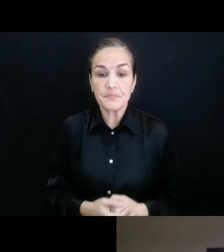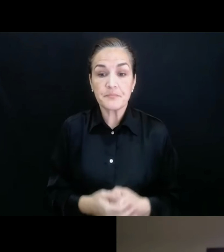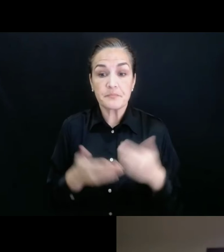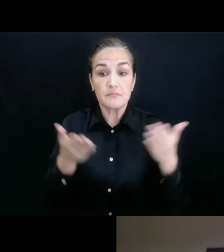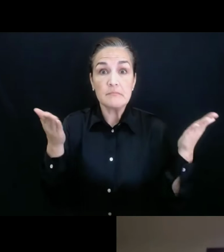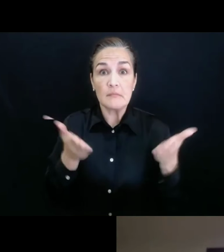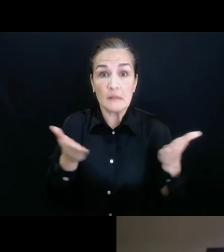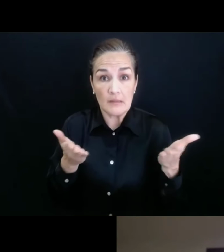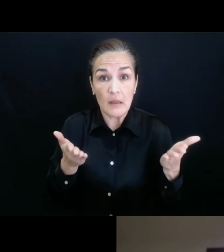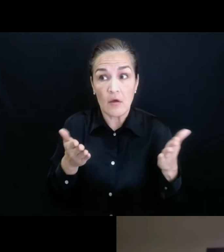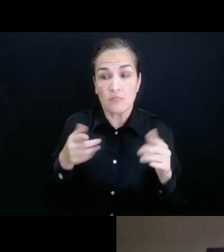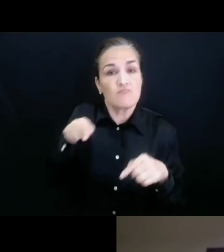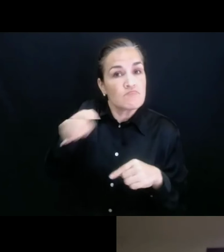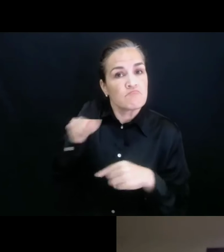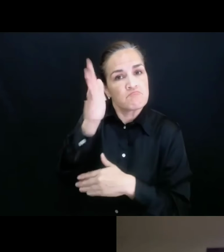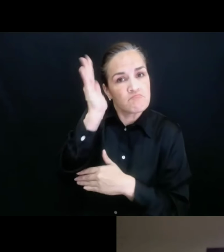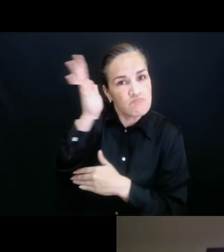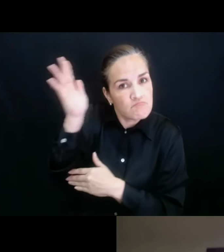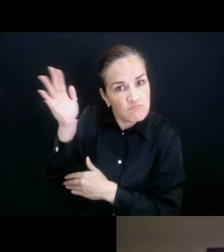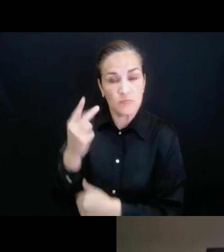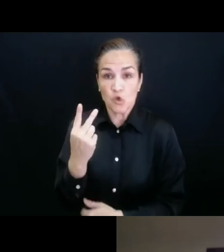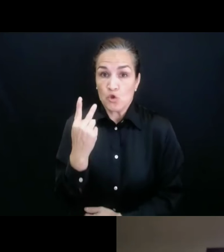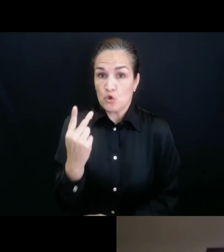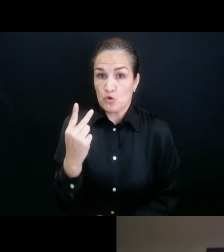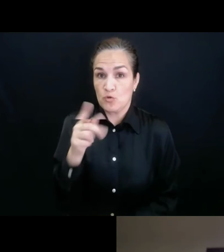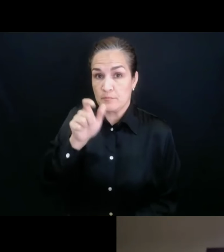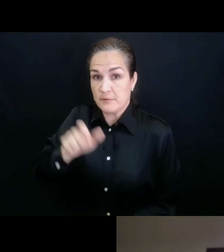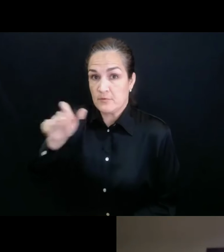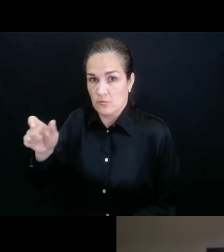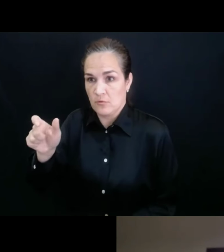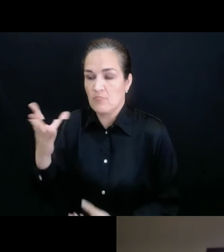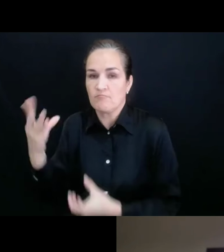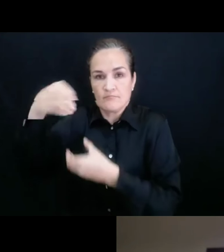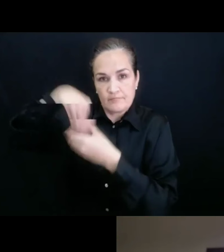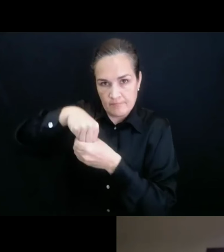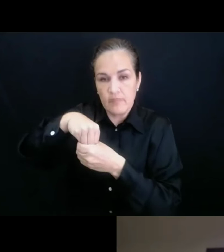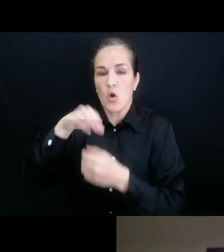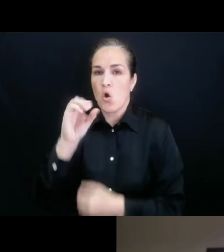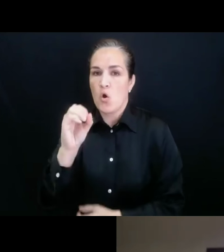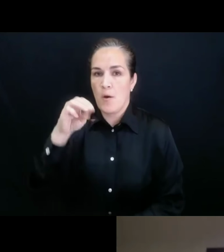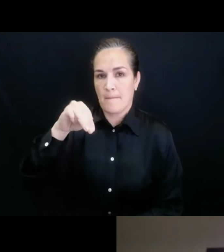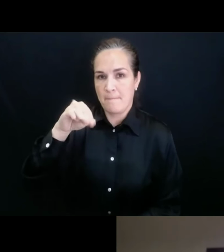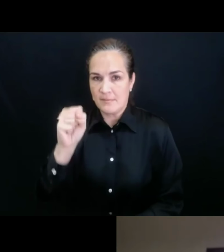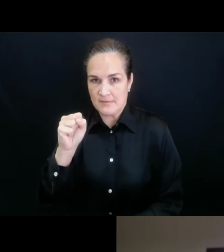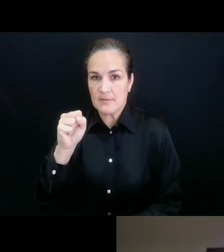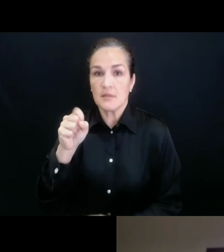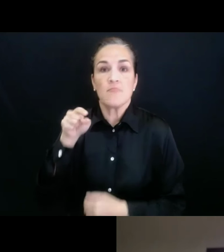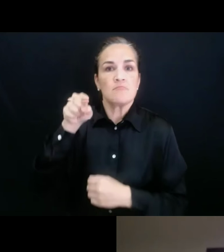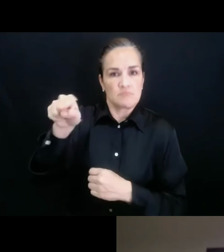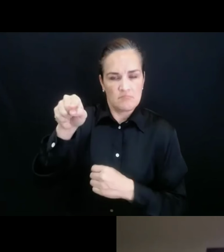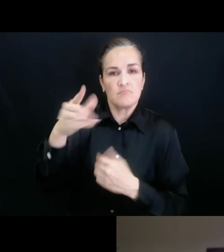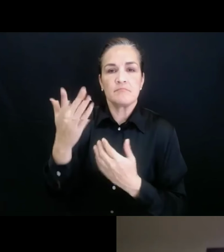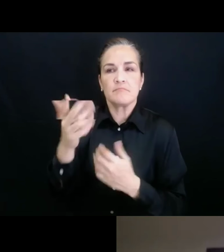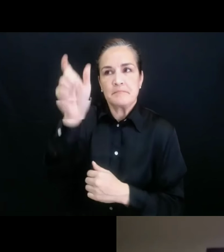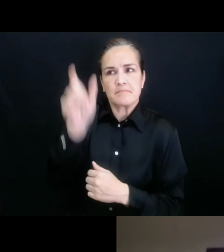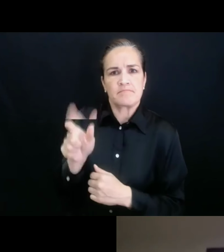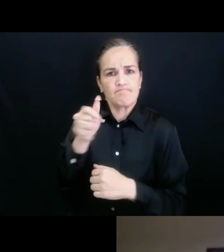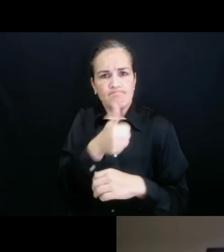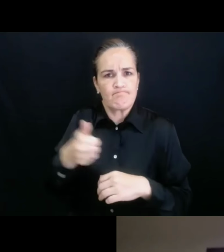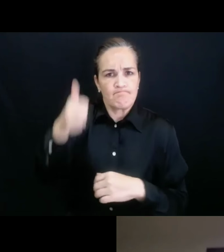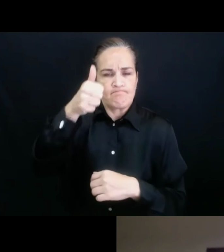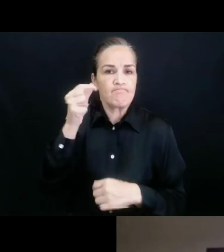disabilities. estar acompañando We're dos going colegas to de la have two Organización Mundial de la colleagues Salud, la from licenciada the Melanie Grove del programa WHO, de Melanie